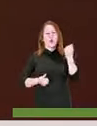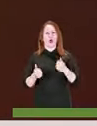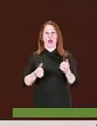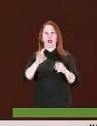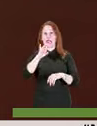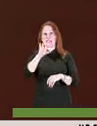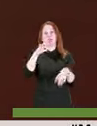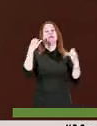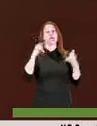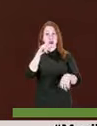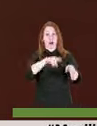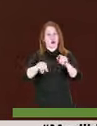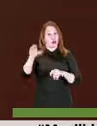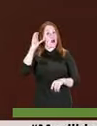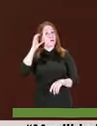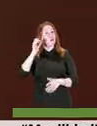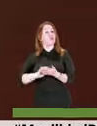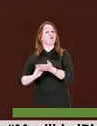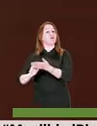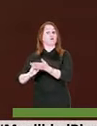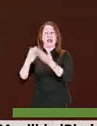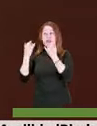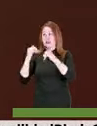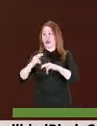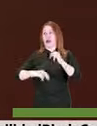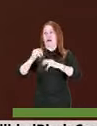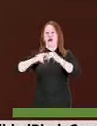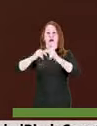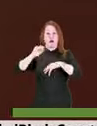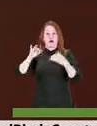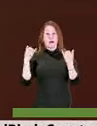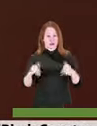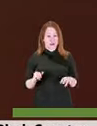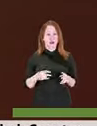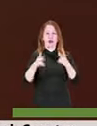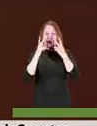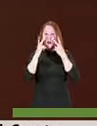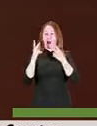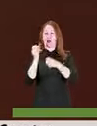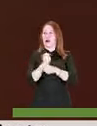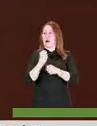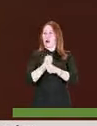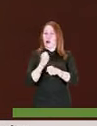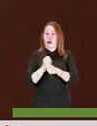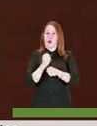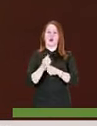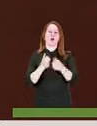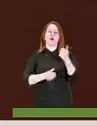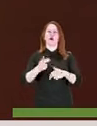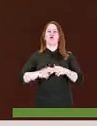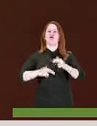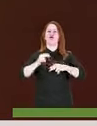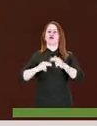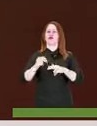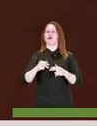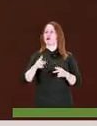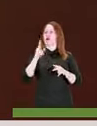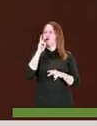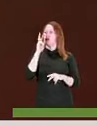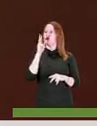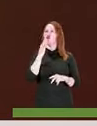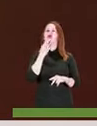están en obra, ya están ejecutando esas actividades de construcción, ya se ven todos los frentes de trabajo, que son las obras que están allí en color